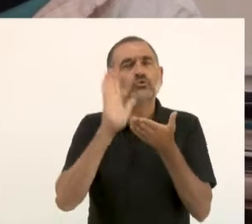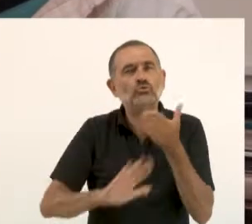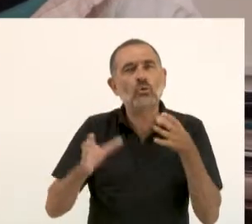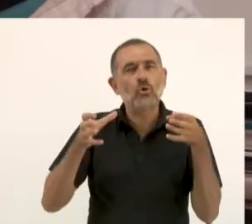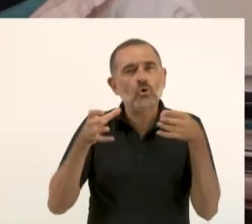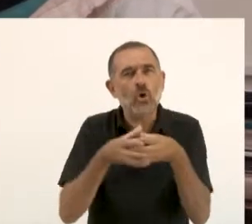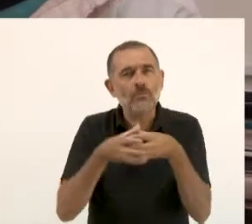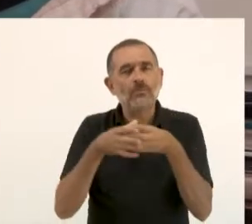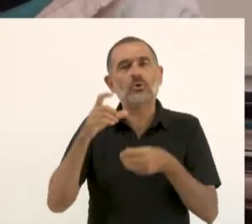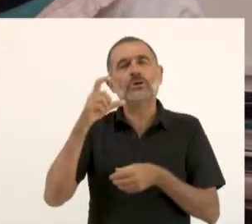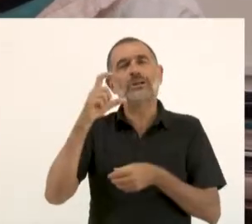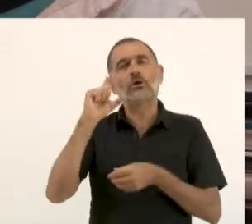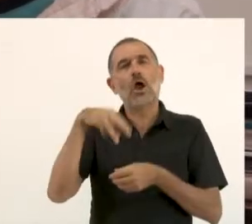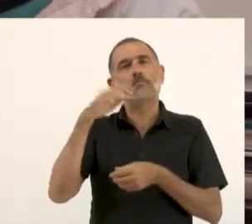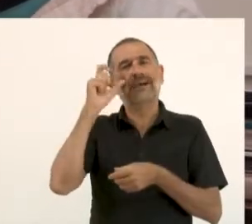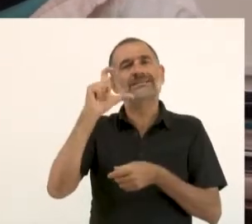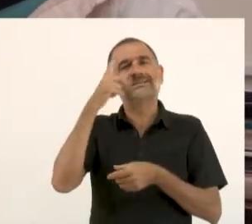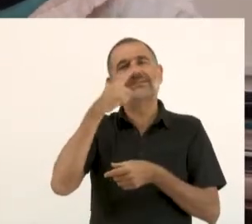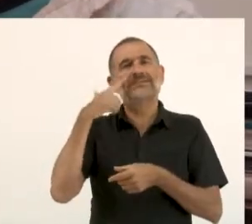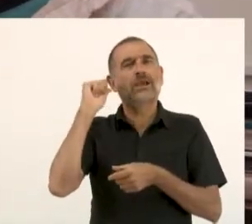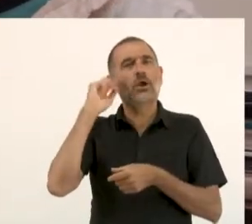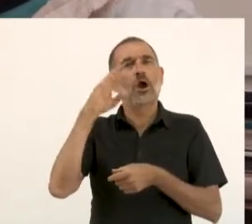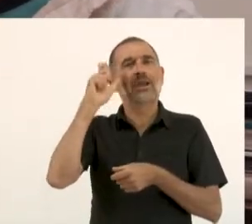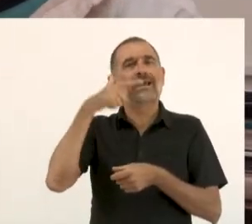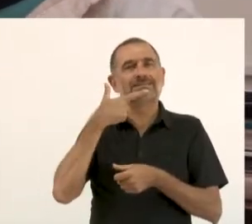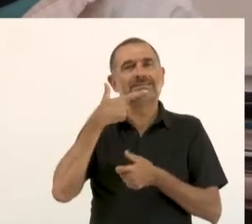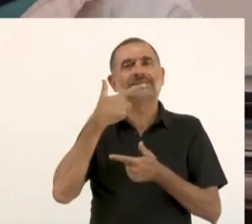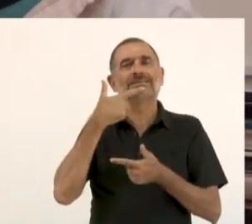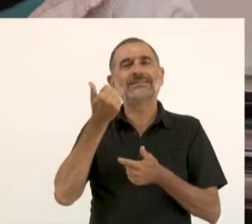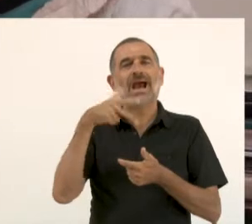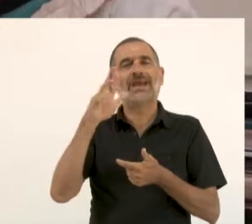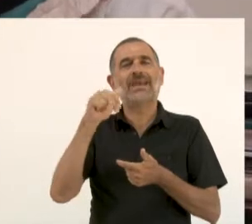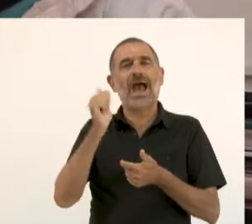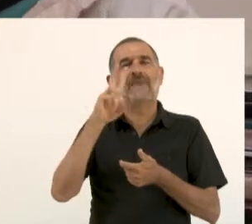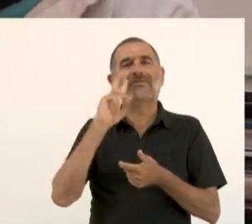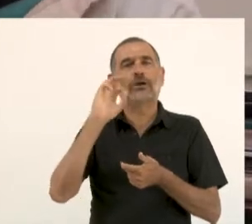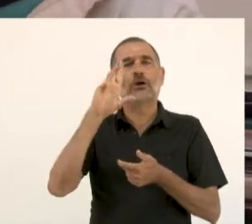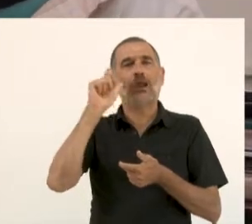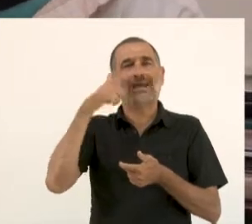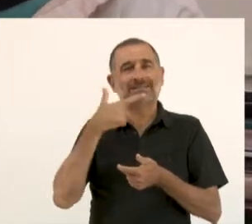y los Ranqueles, inclusive. Hasta el día de hoy se habla, por ejemplo, en el sur, no de Ranqueles, sino de Pampas,